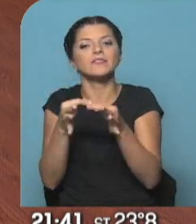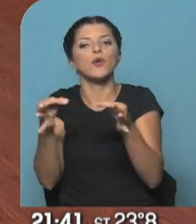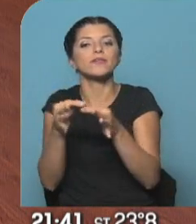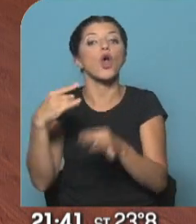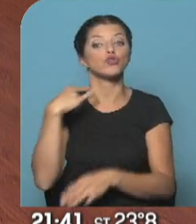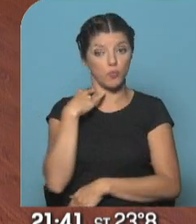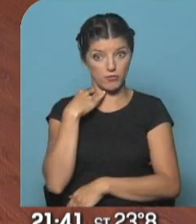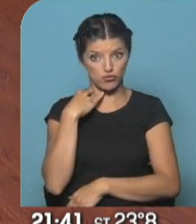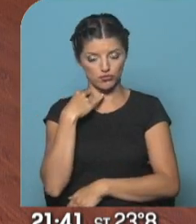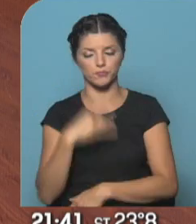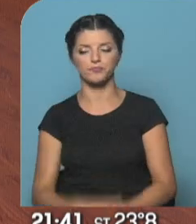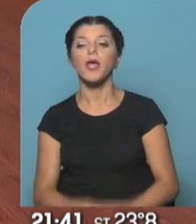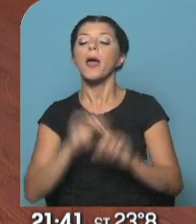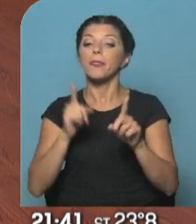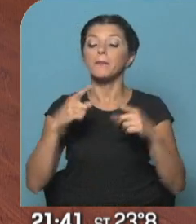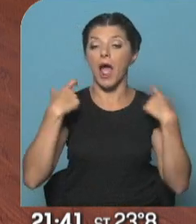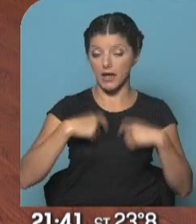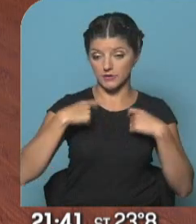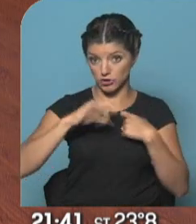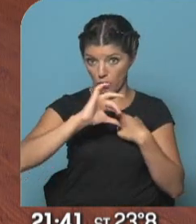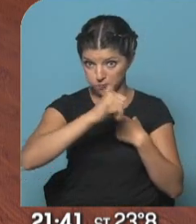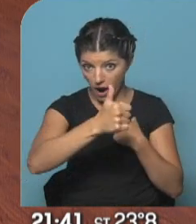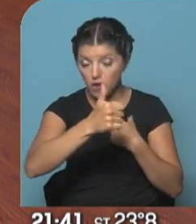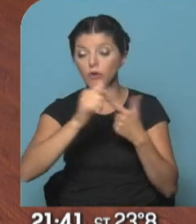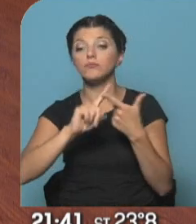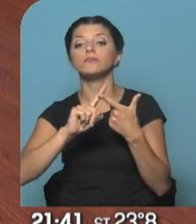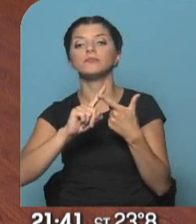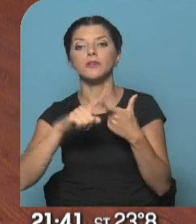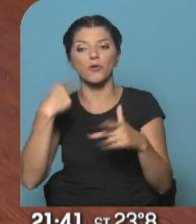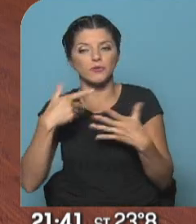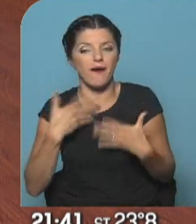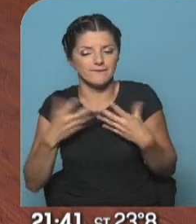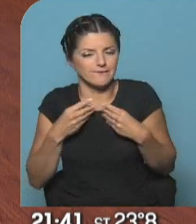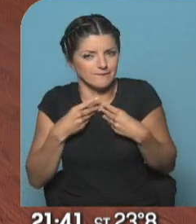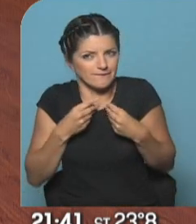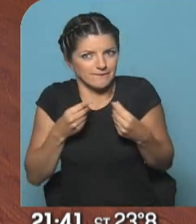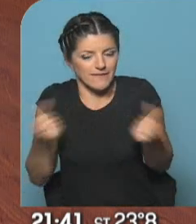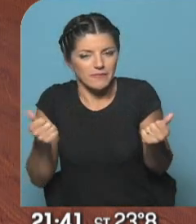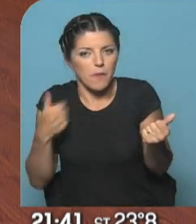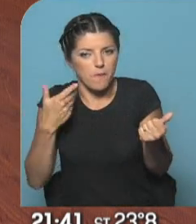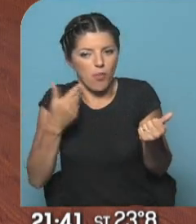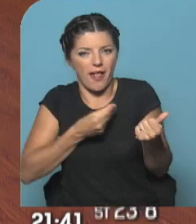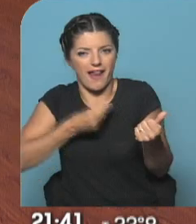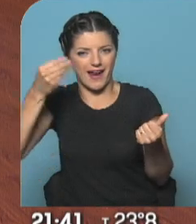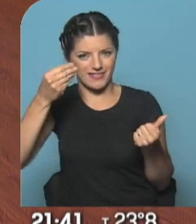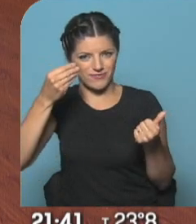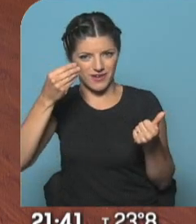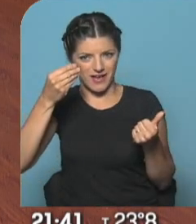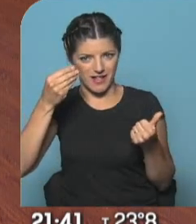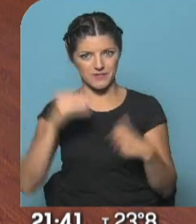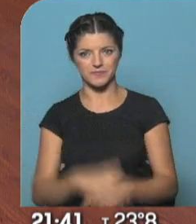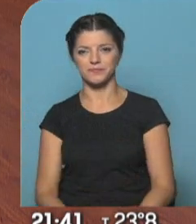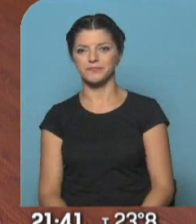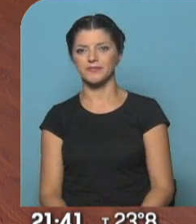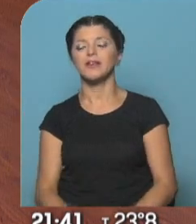Juventus, un Atlético Madrid que ganó su partido y aún mantiene la esperanza mínima, pero esperanza al fin, de clasificación, y un verdadero recital del